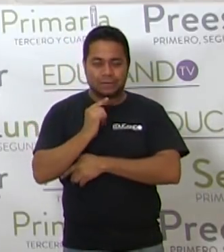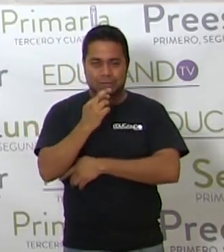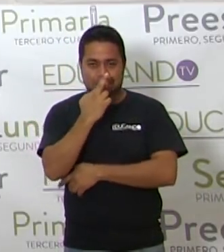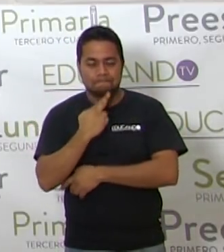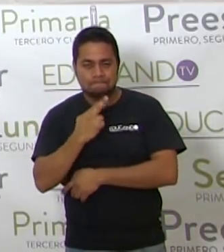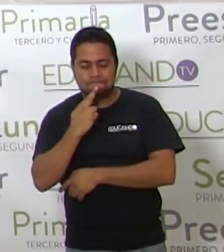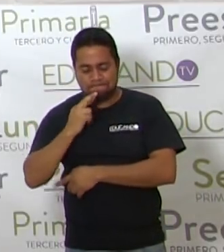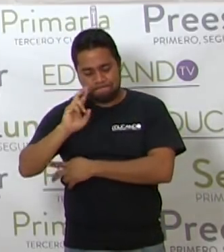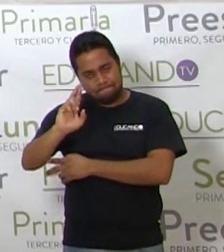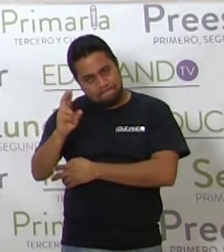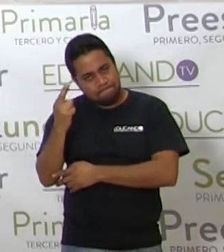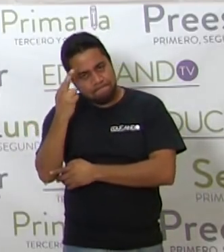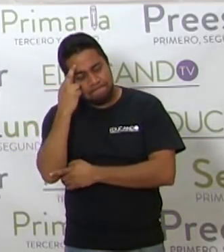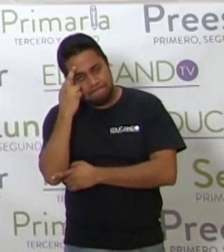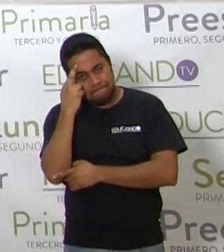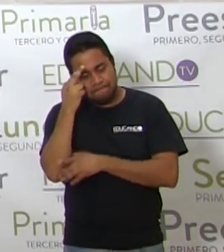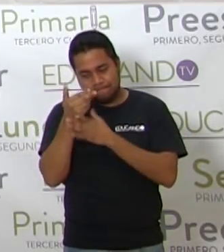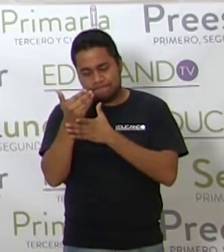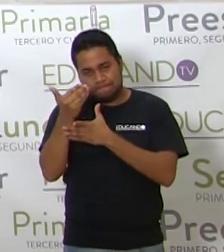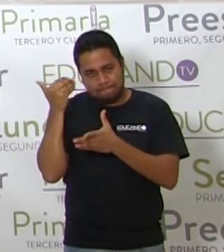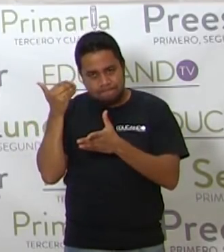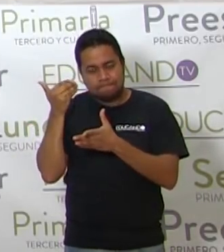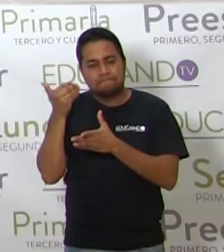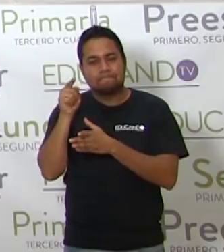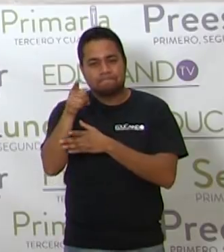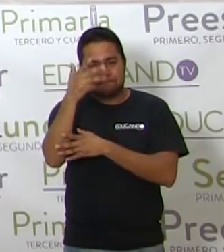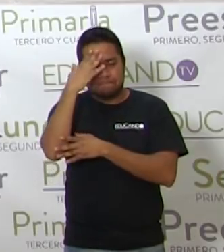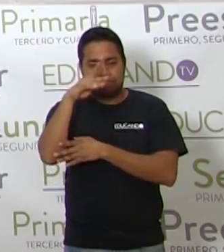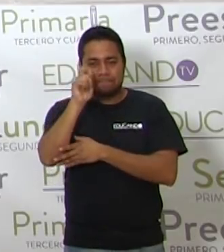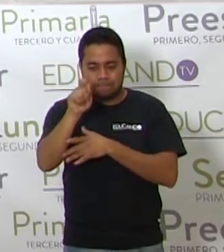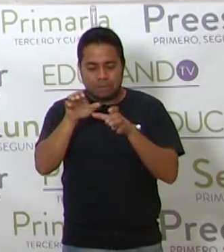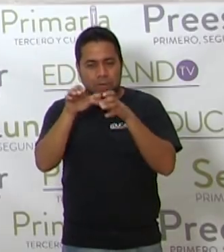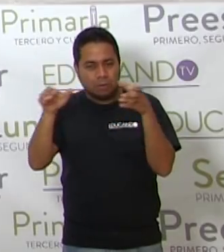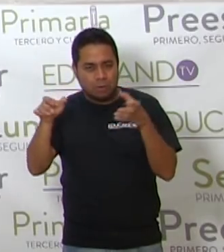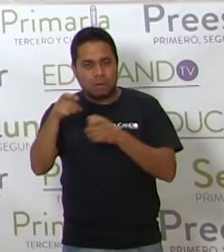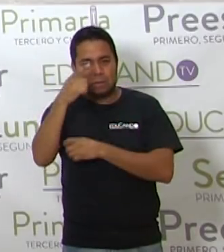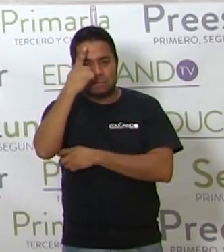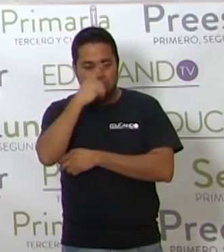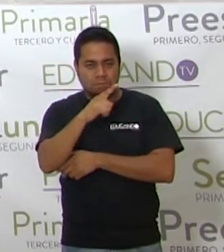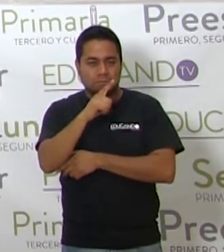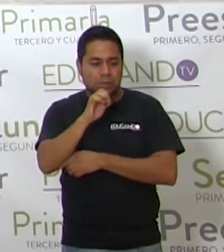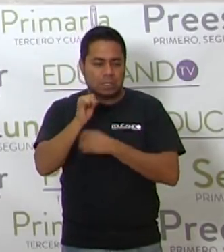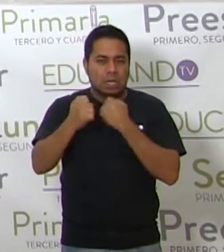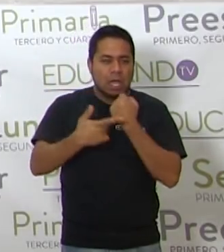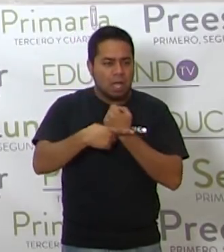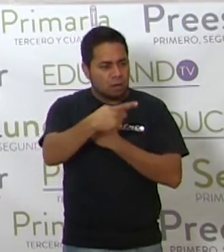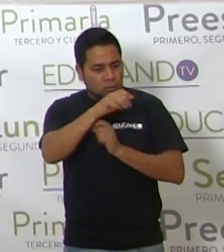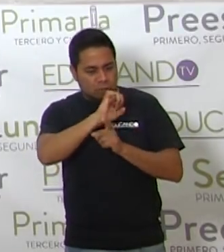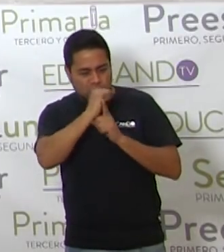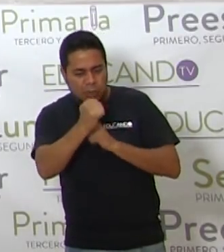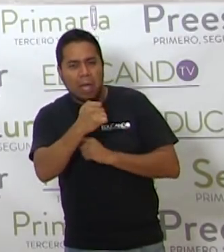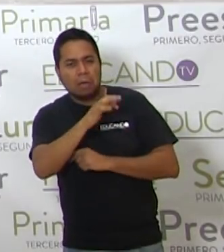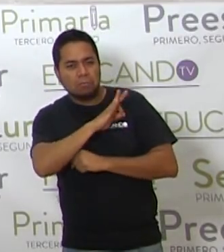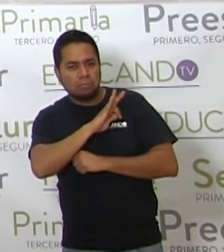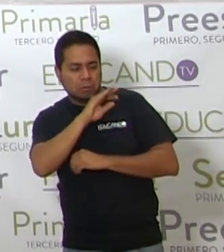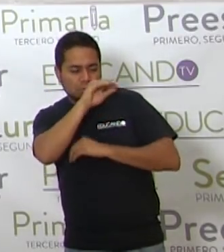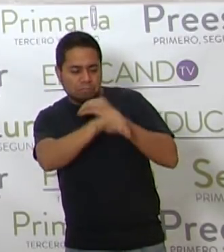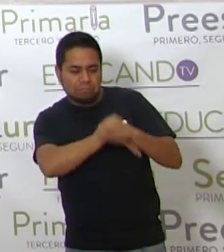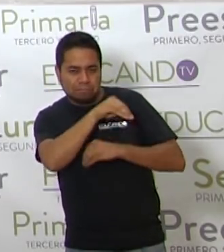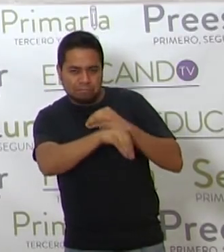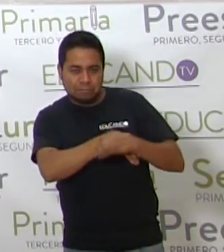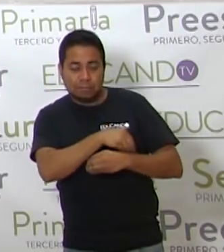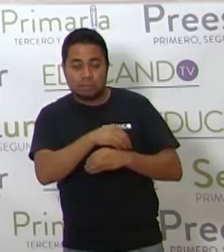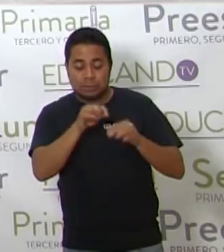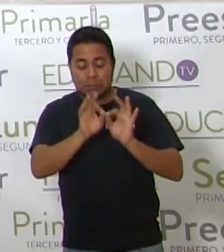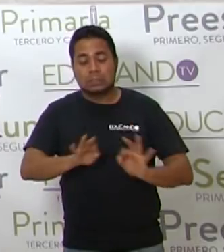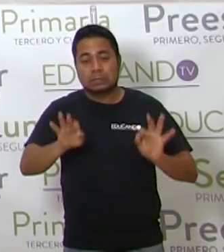los conocimientos básicos que tengamos siempre al momento de enfrentarnos a un problema. Bien, es importante que